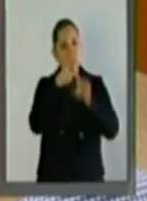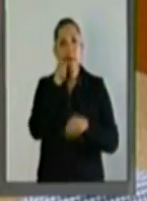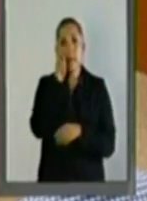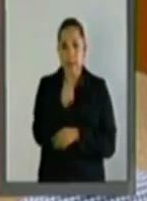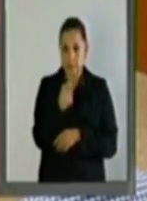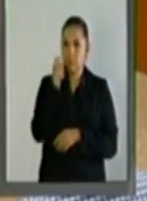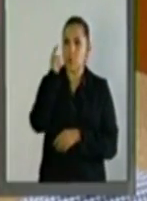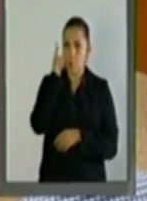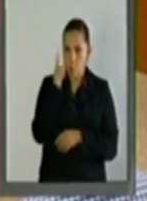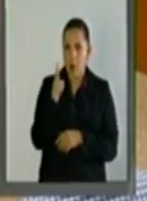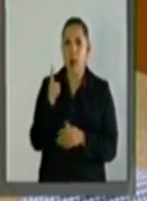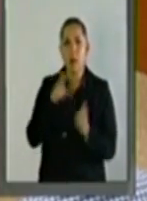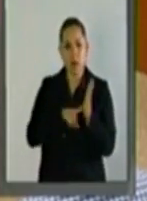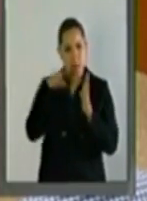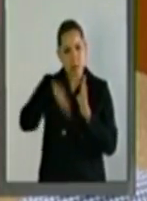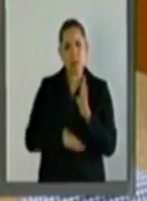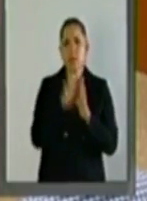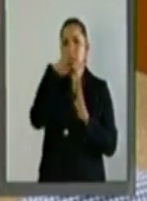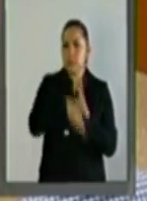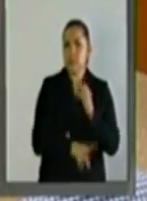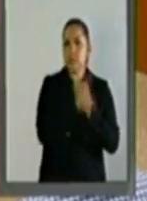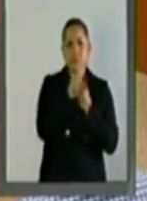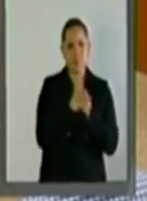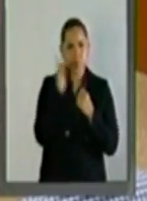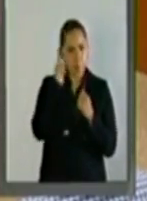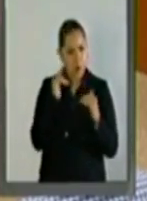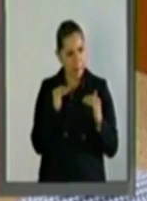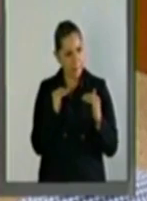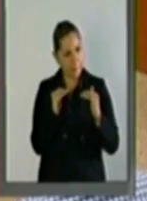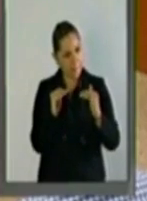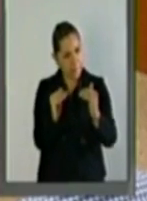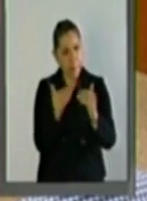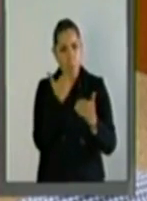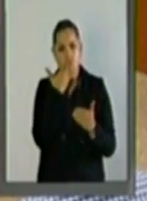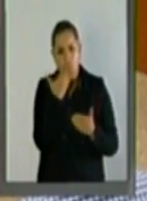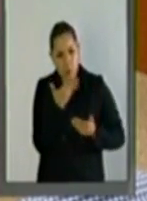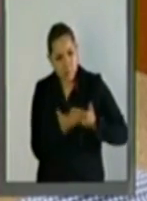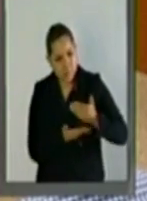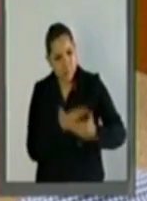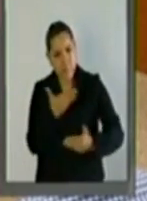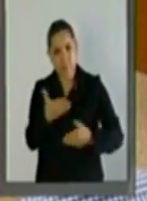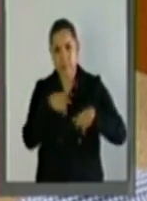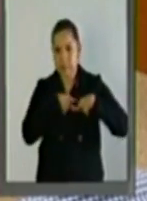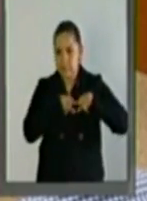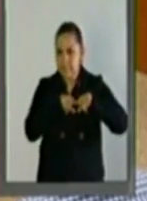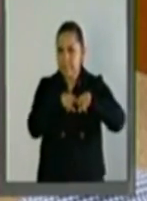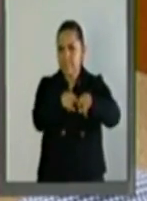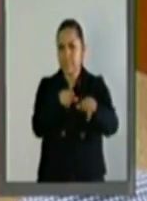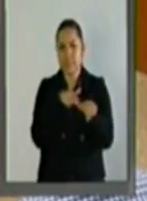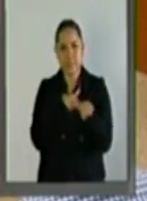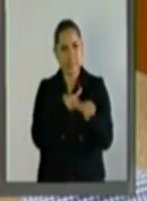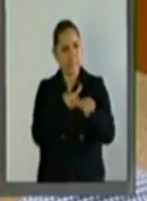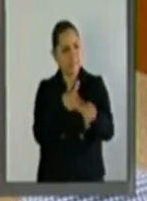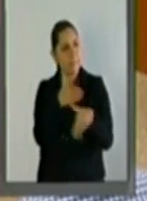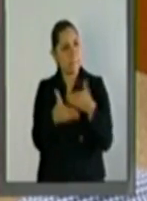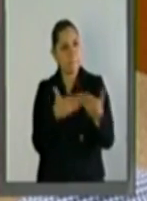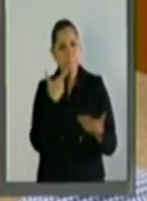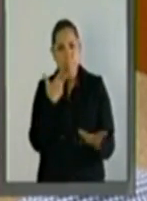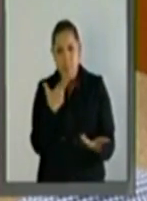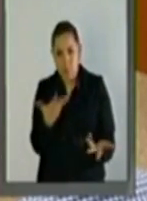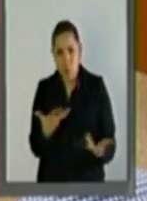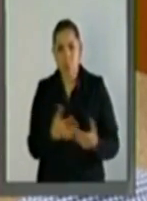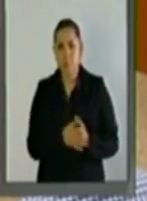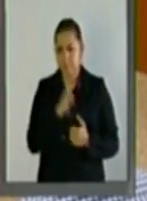estabilidad y cómo le damos certidumbre a nuestro país. Desde luego que recuerden ustedes